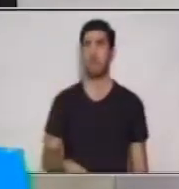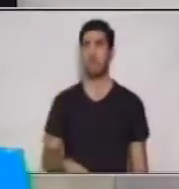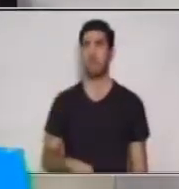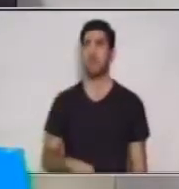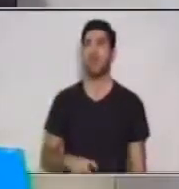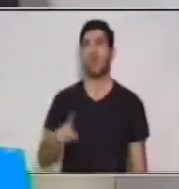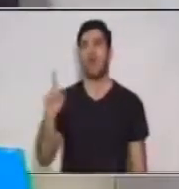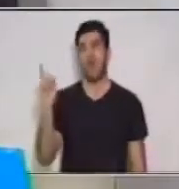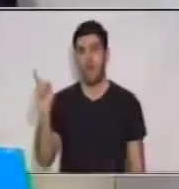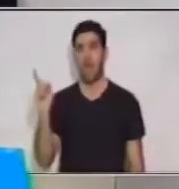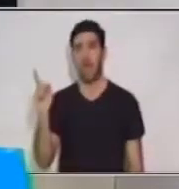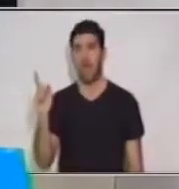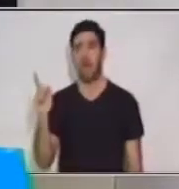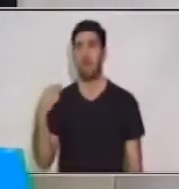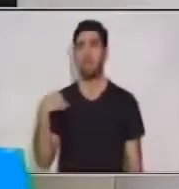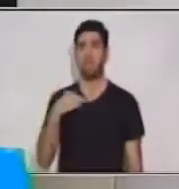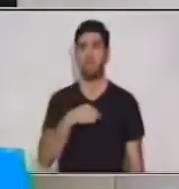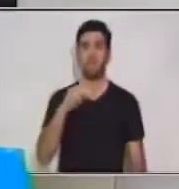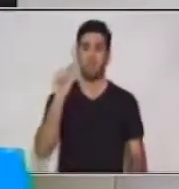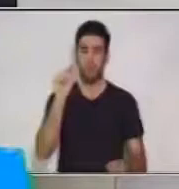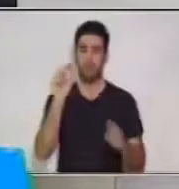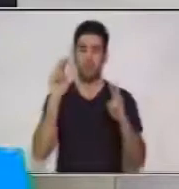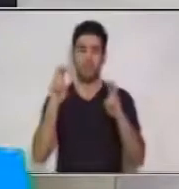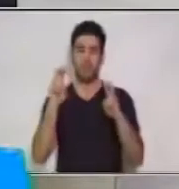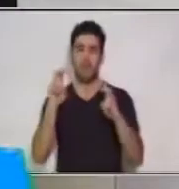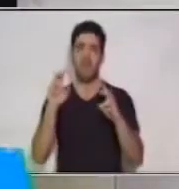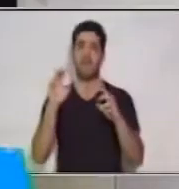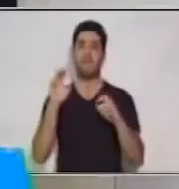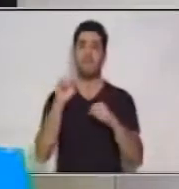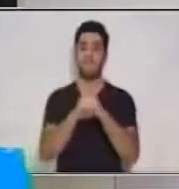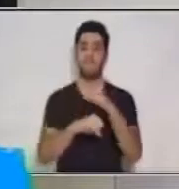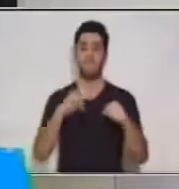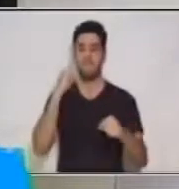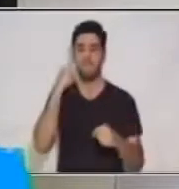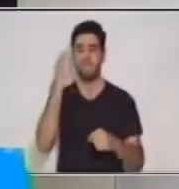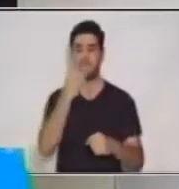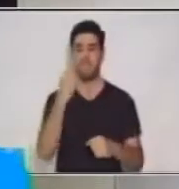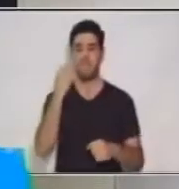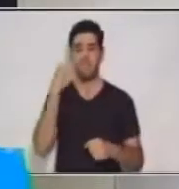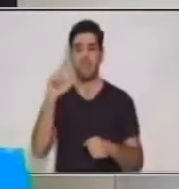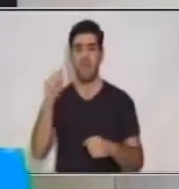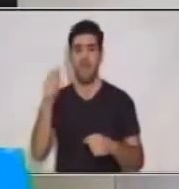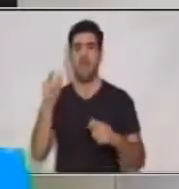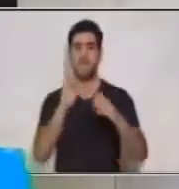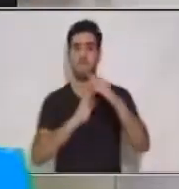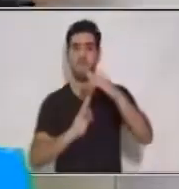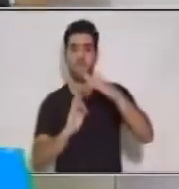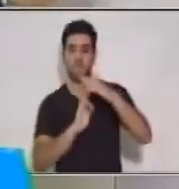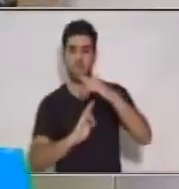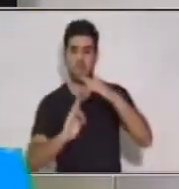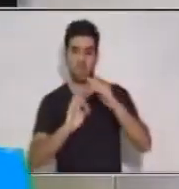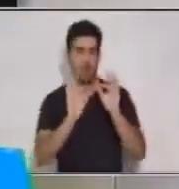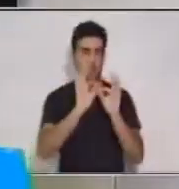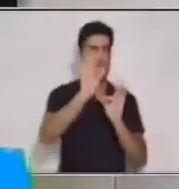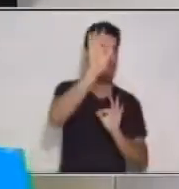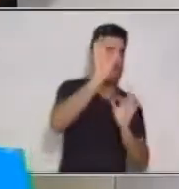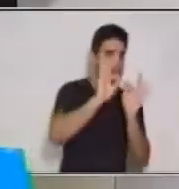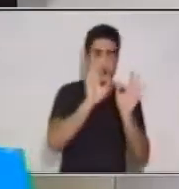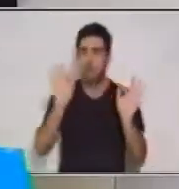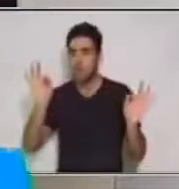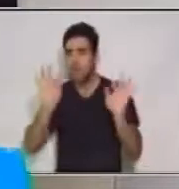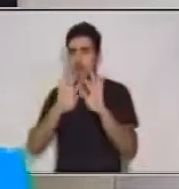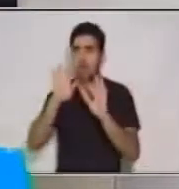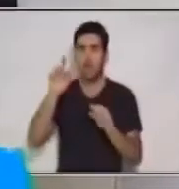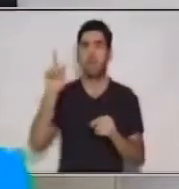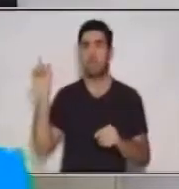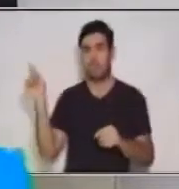relaciona un poquito los conceptos de física. Y también te va a quedar, voy a colocar los datos acá, y también te va a